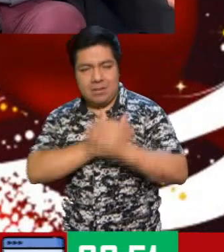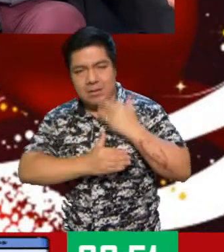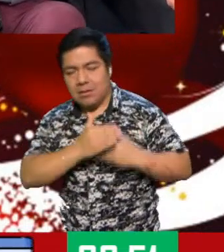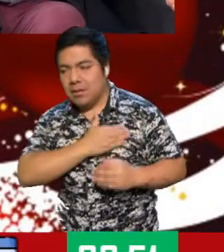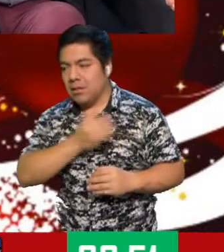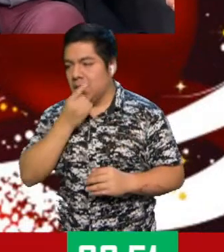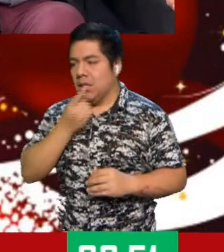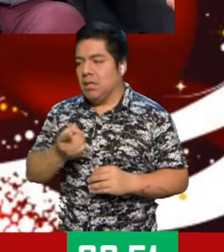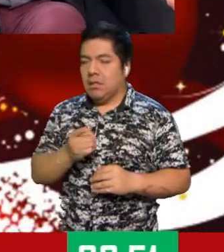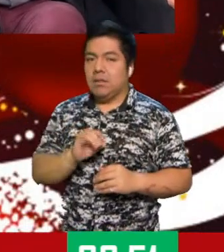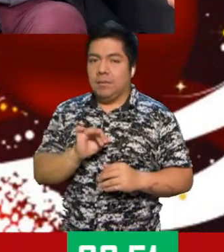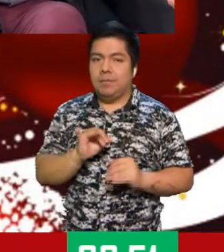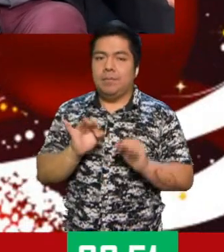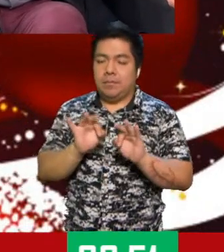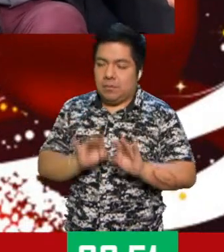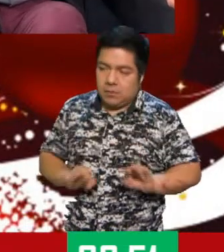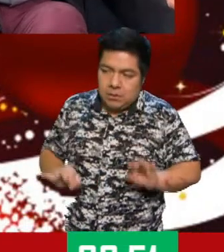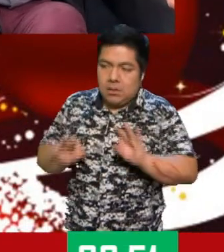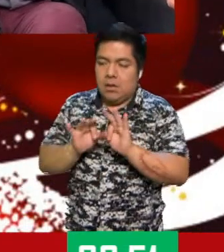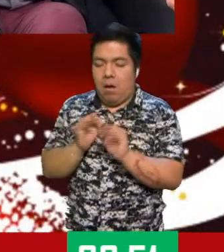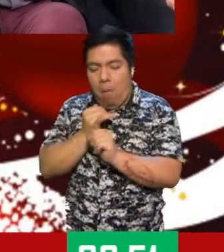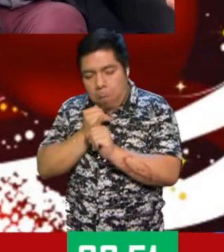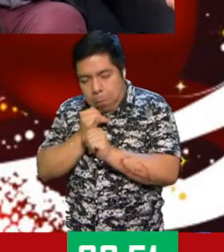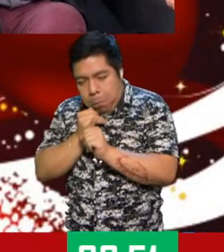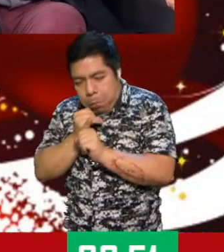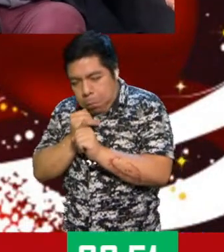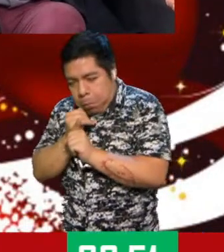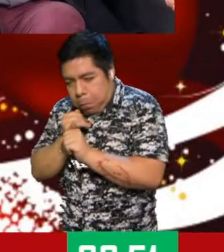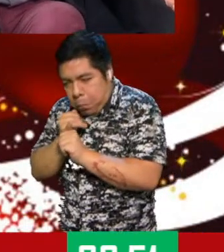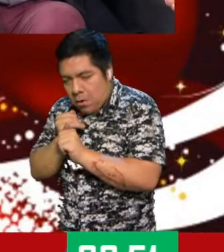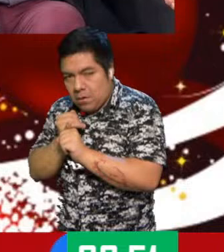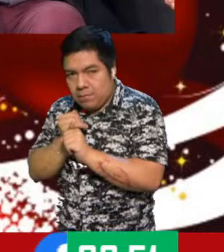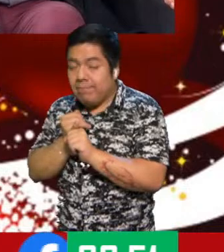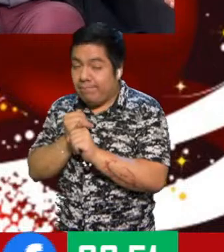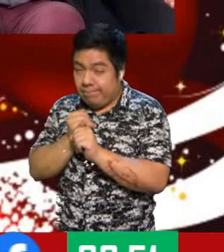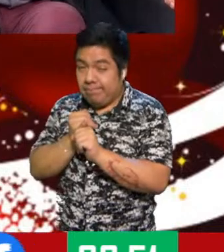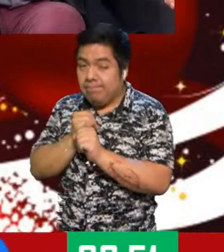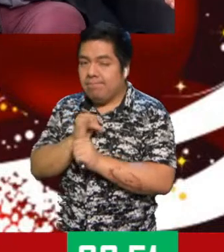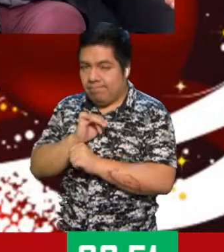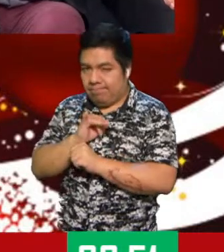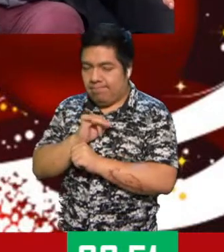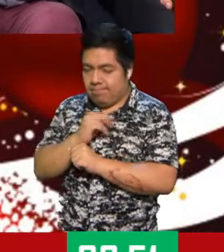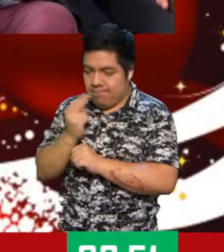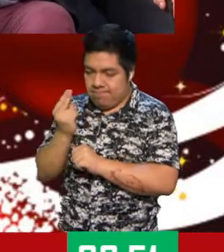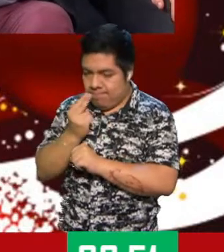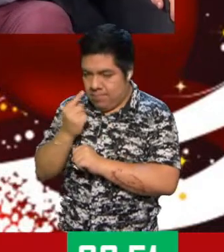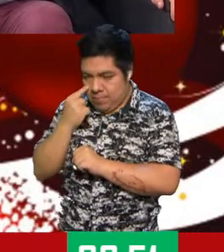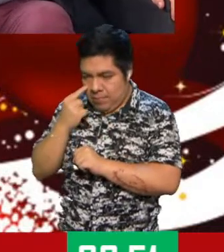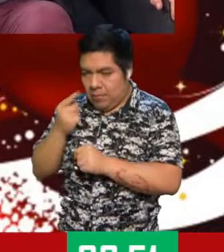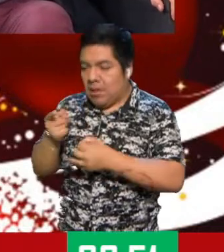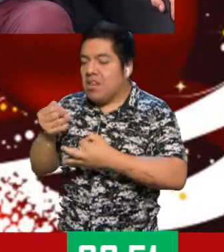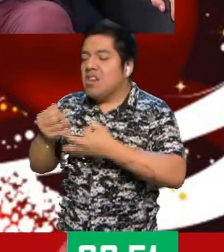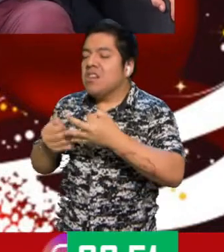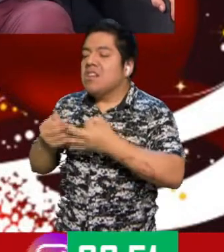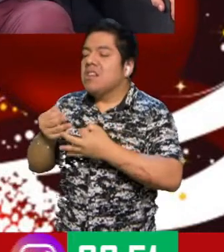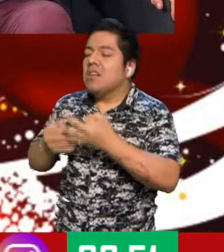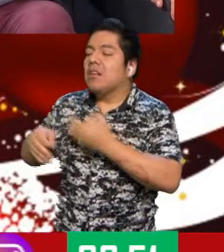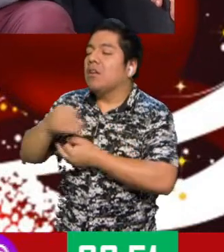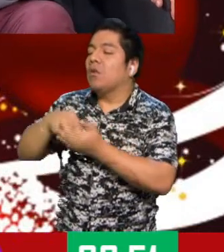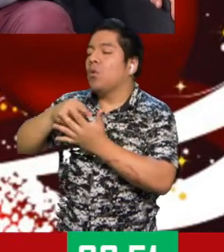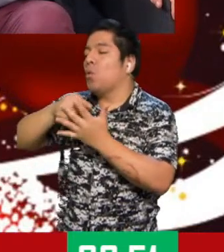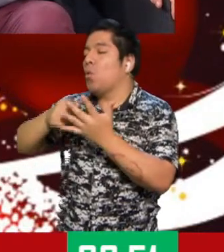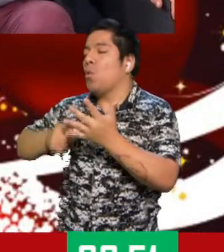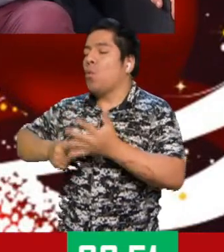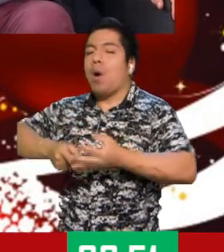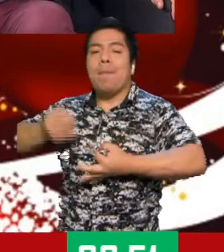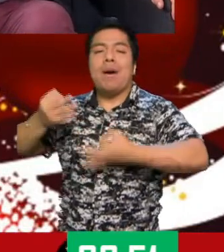importante. Estas labores de inteligencia tienen que tener como efecto la judicialización de los casos. ¿Qué si no